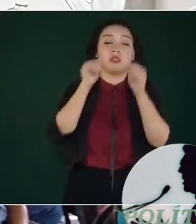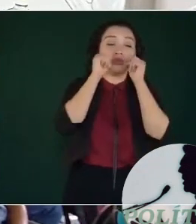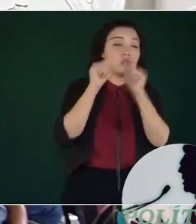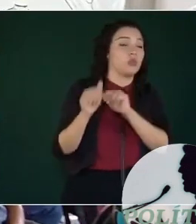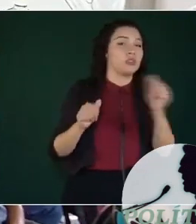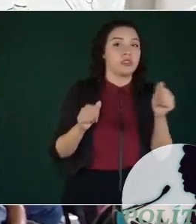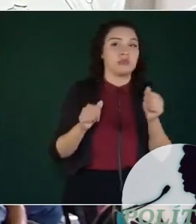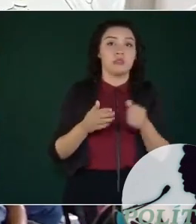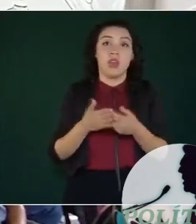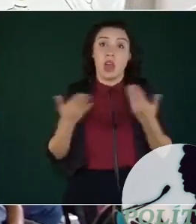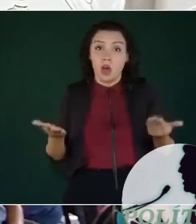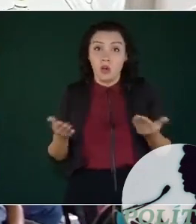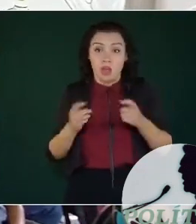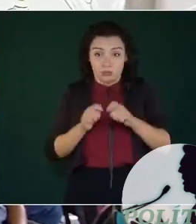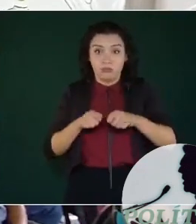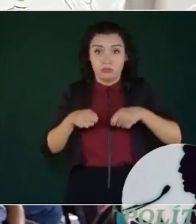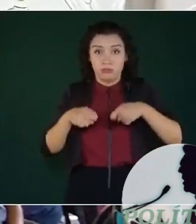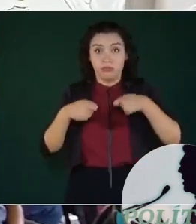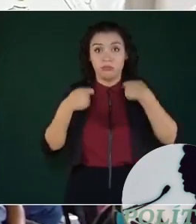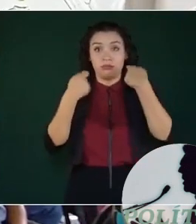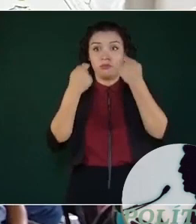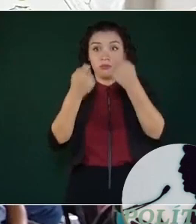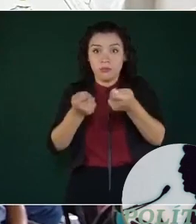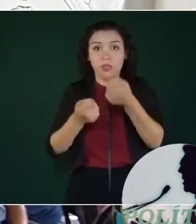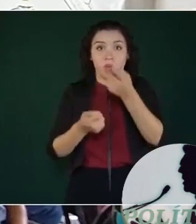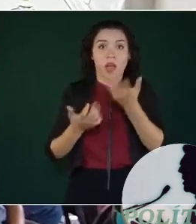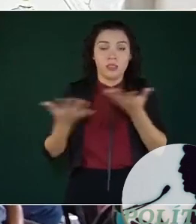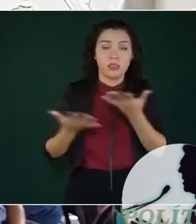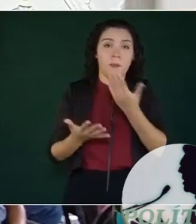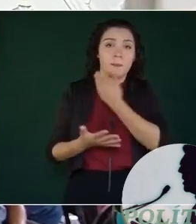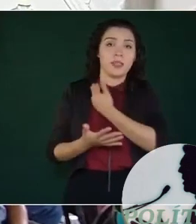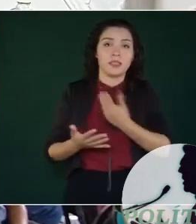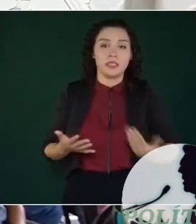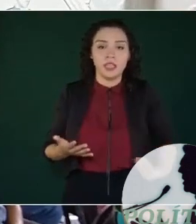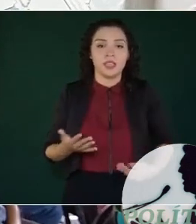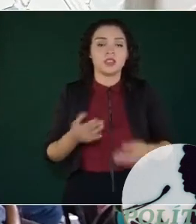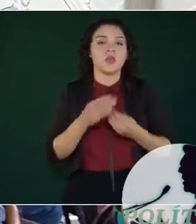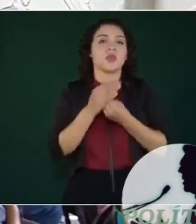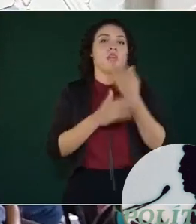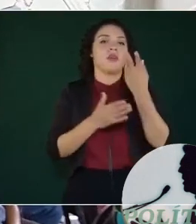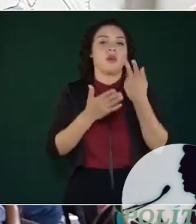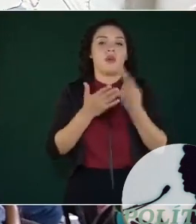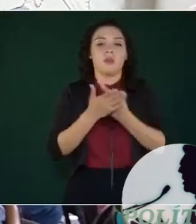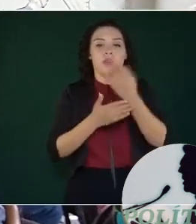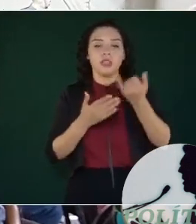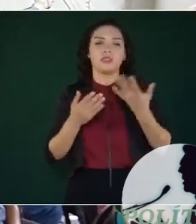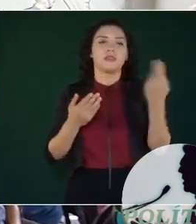Usted recibió un proyecto más amplio de este mecanismo en donde hubiera